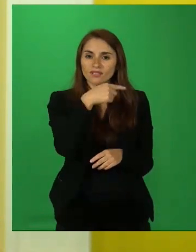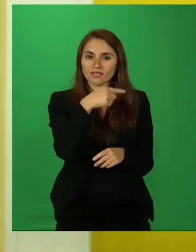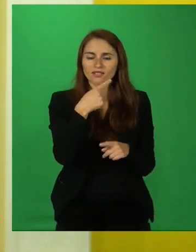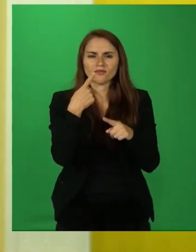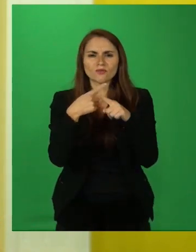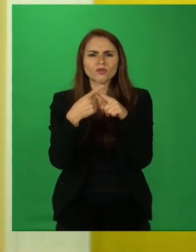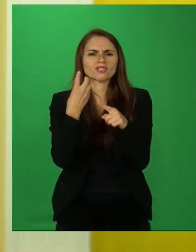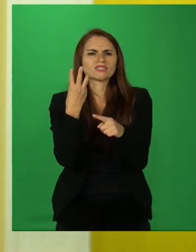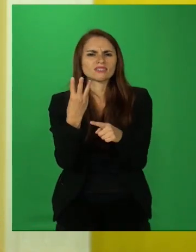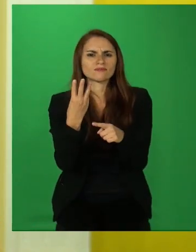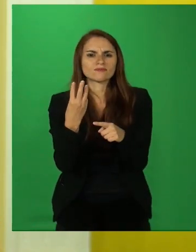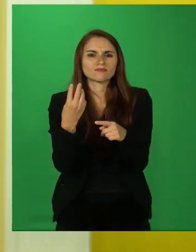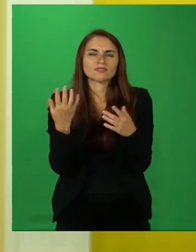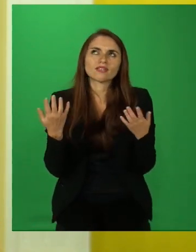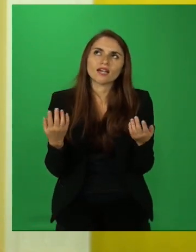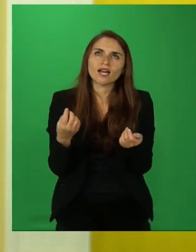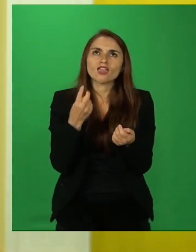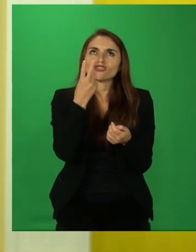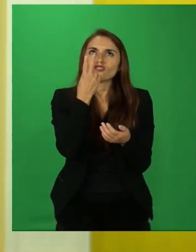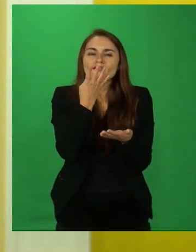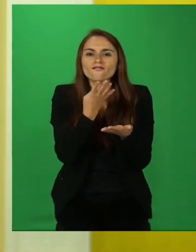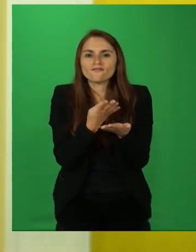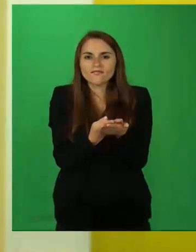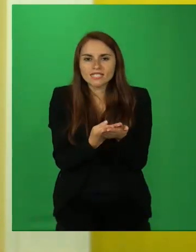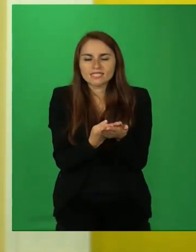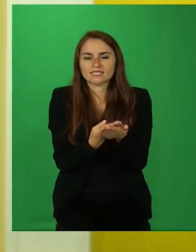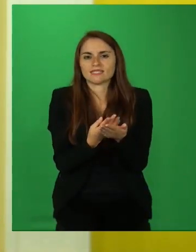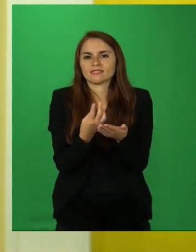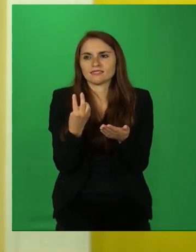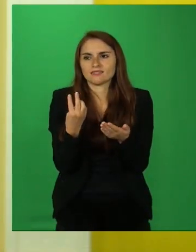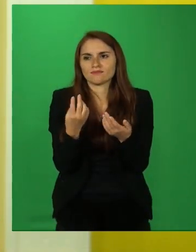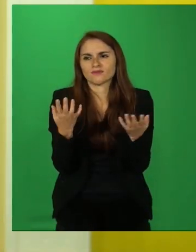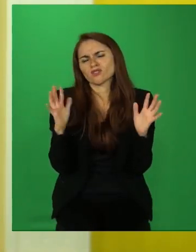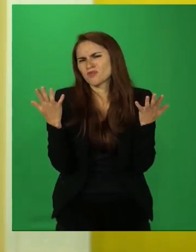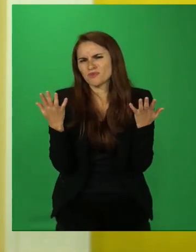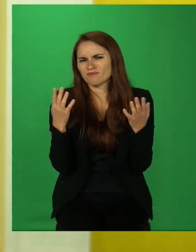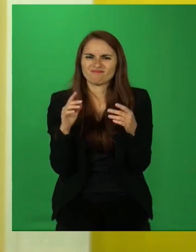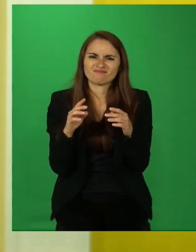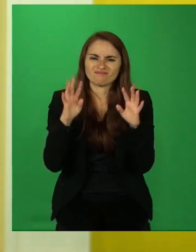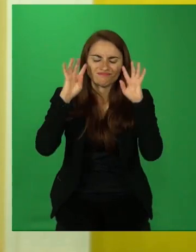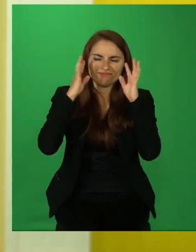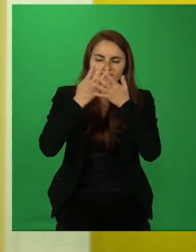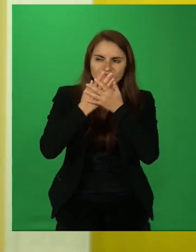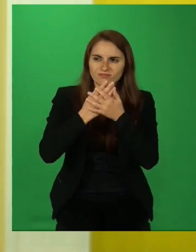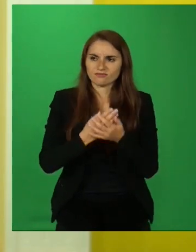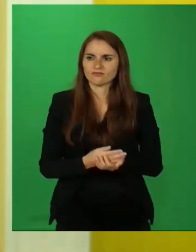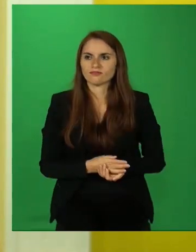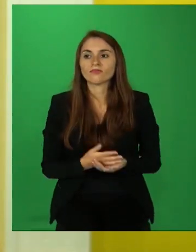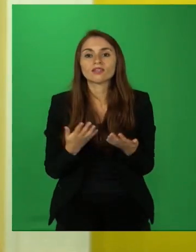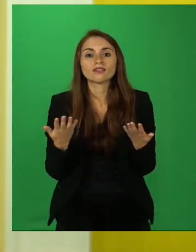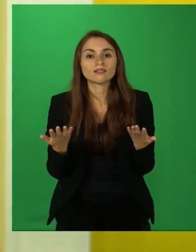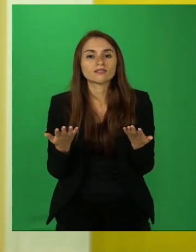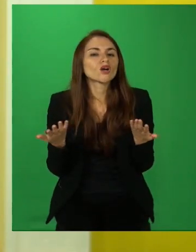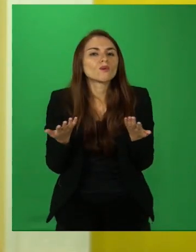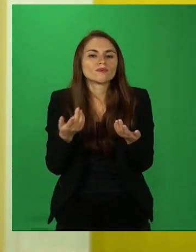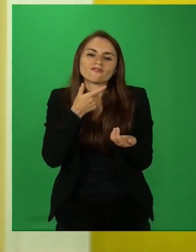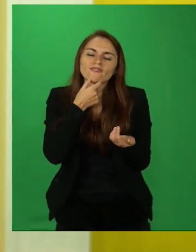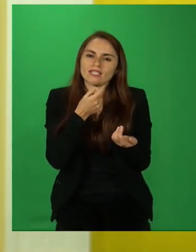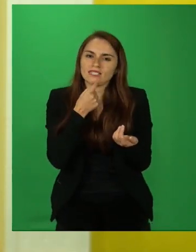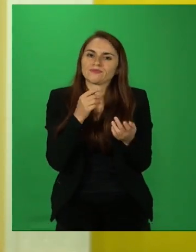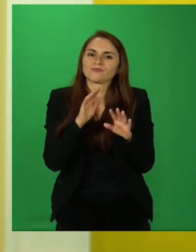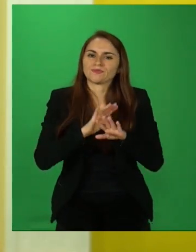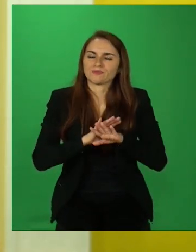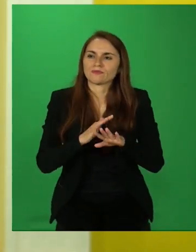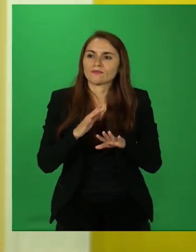profesora voy a sumar dos veces negativamente el 3 ahí no entendían fácil aplicamos la propiedad